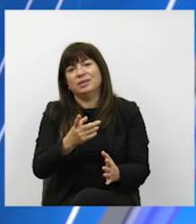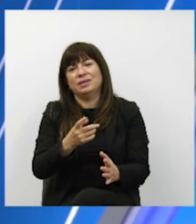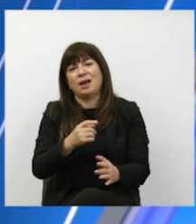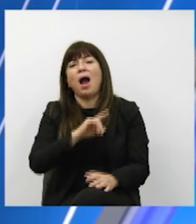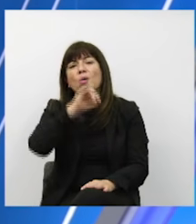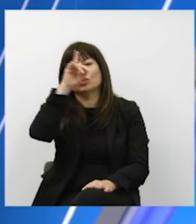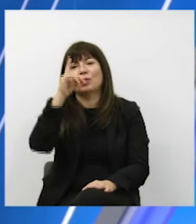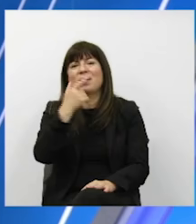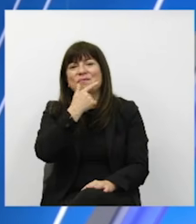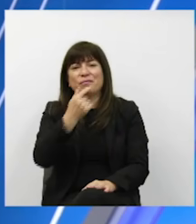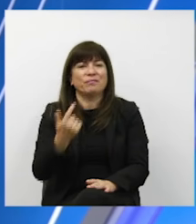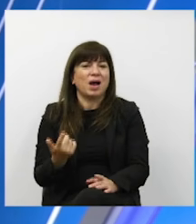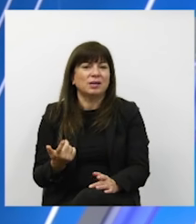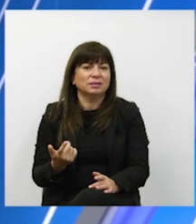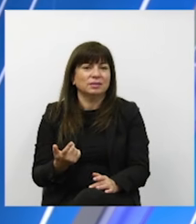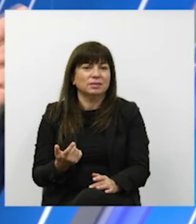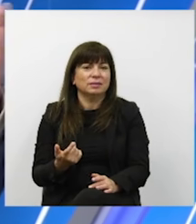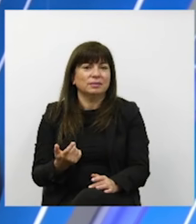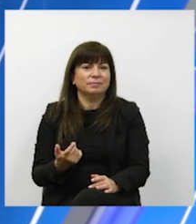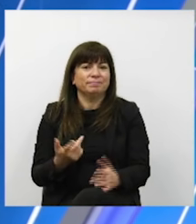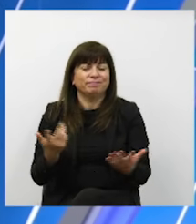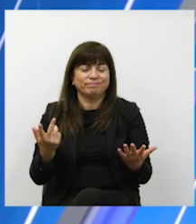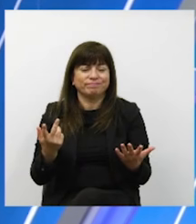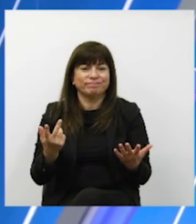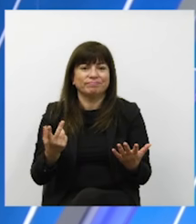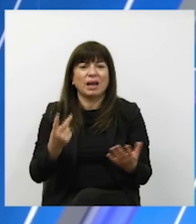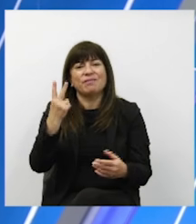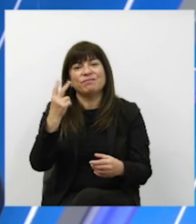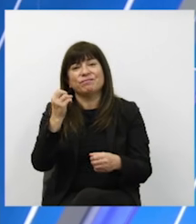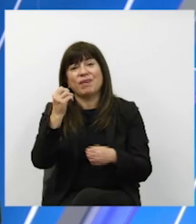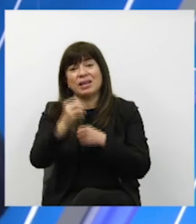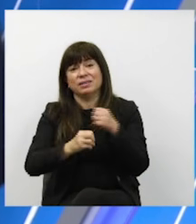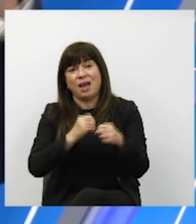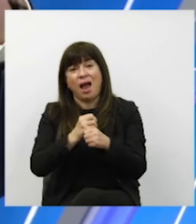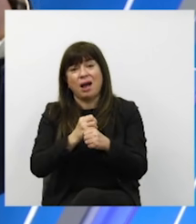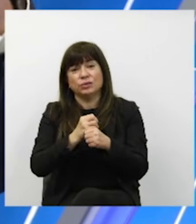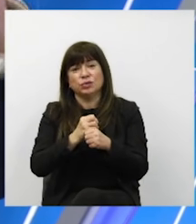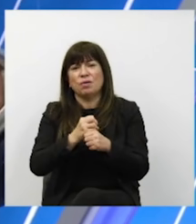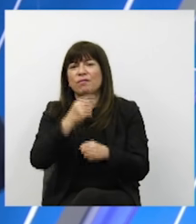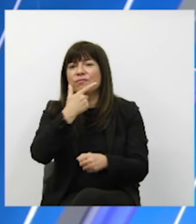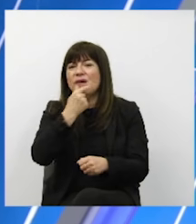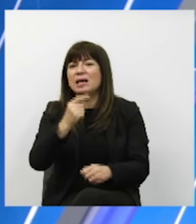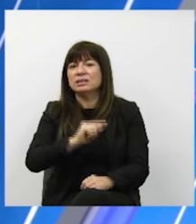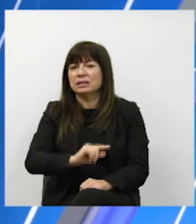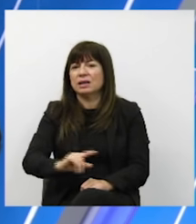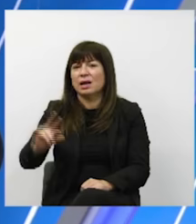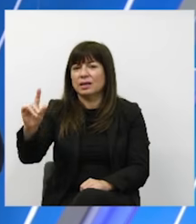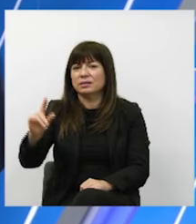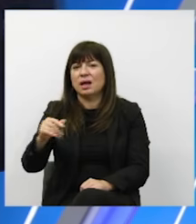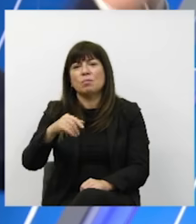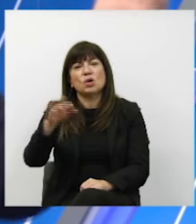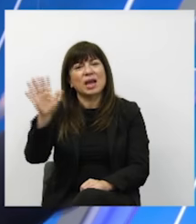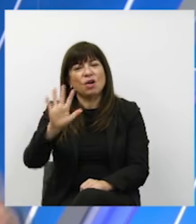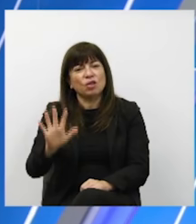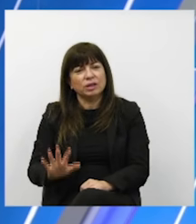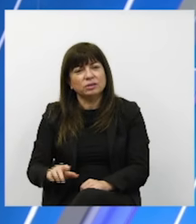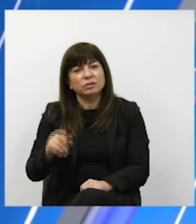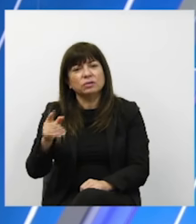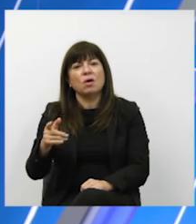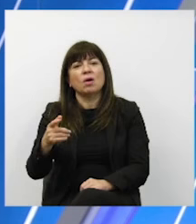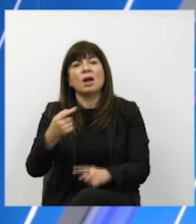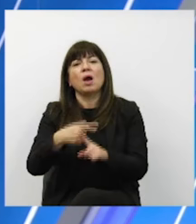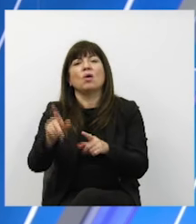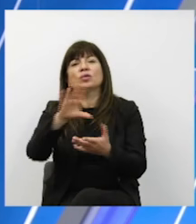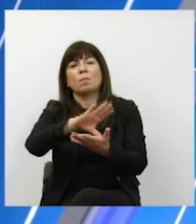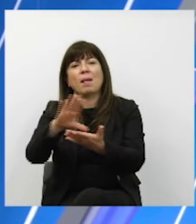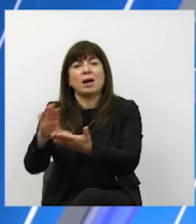que era fácil, nos acostumbramos, como decía yo, en estas dos décadas en que fue más o menos fácil el crecer, porque esto eran las condiciones